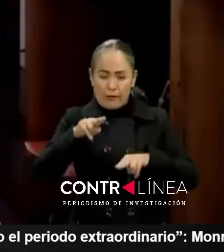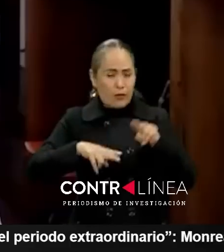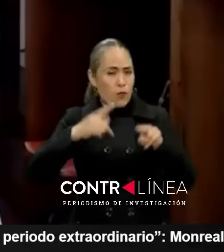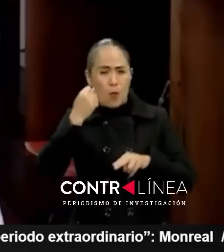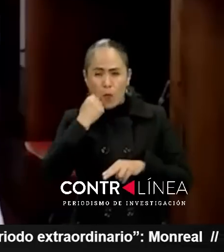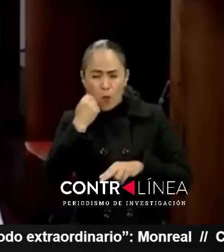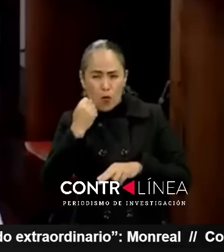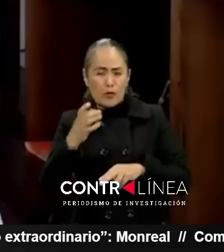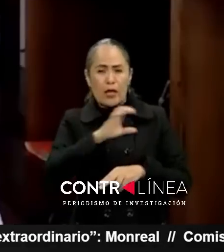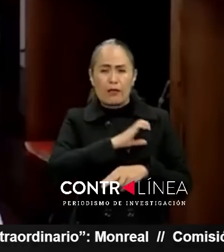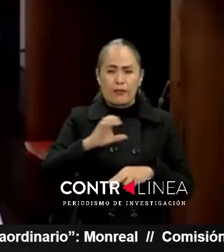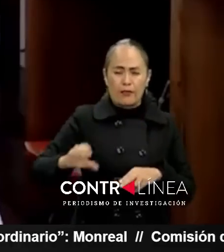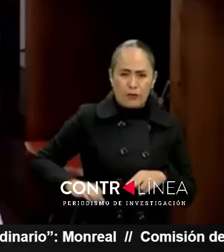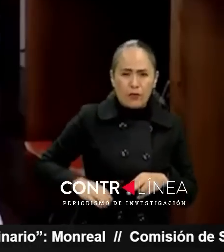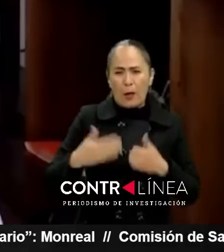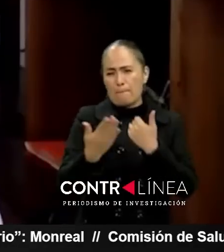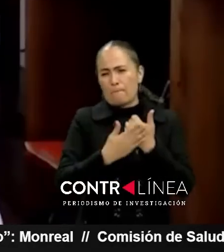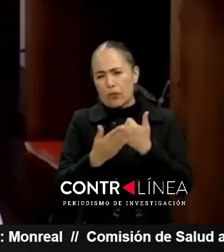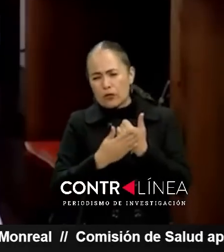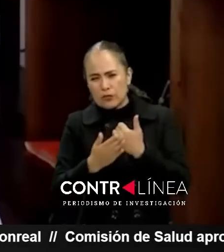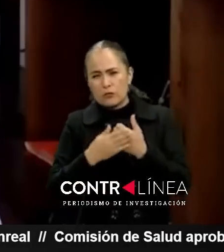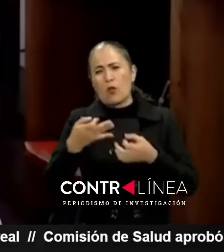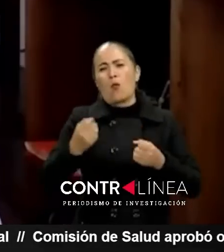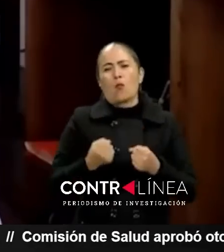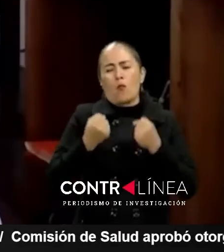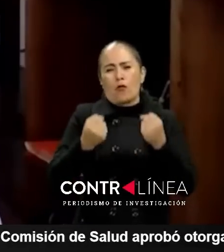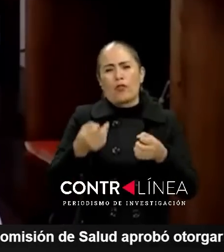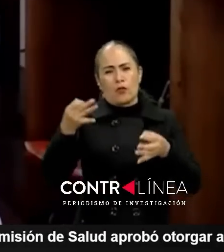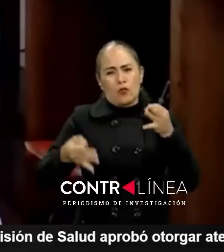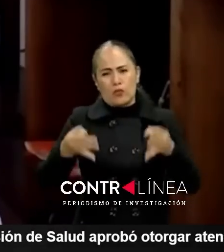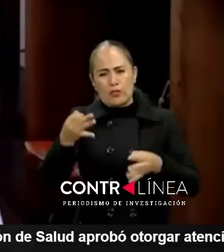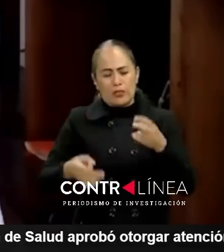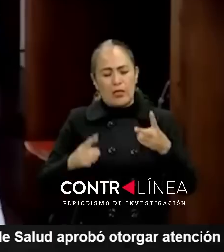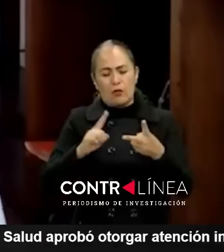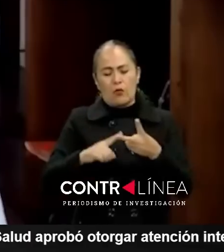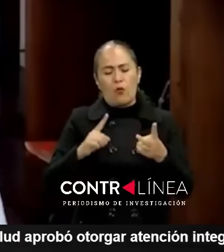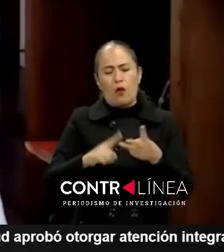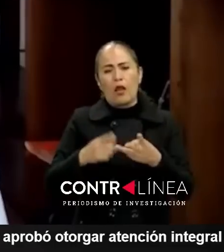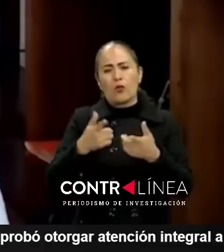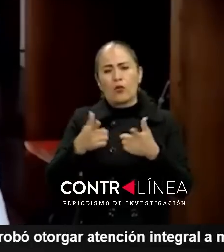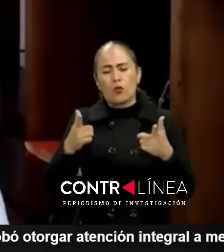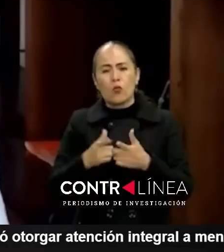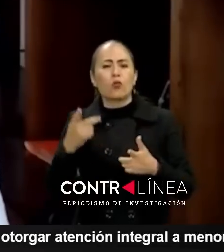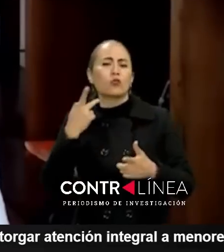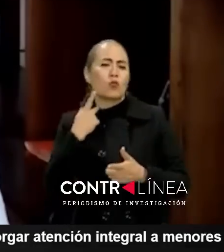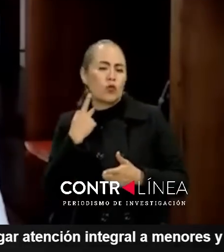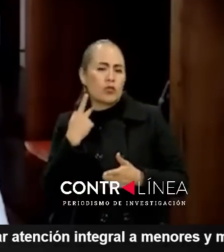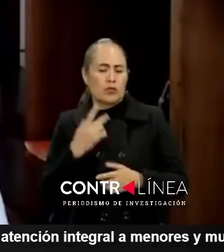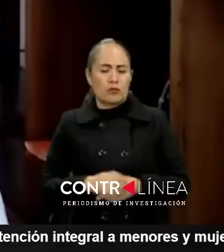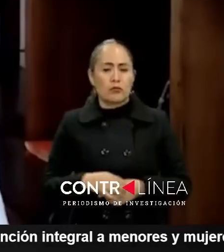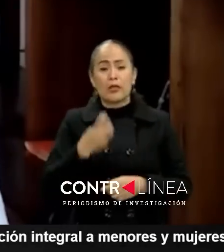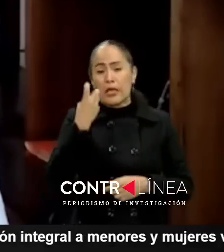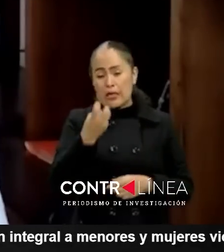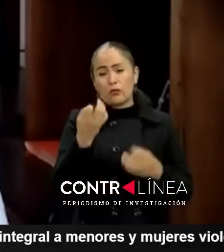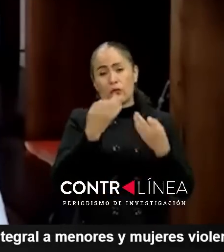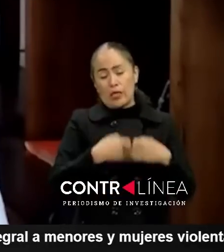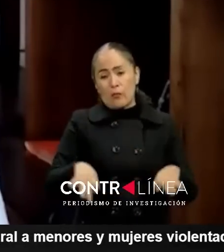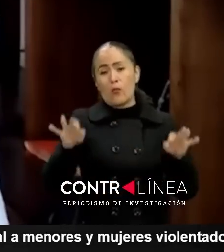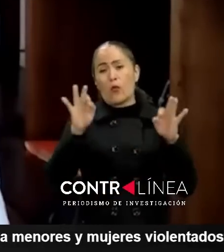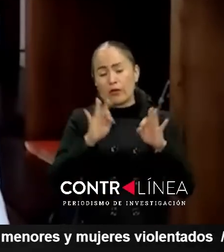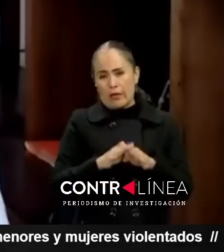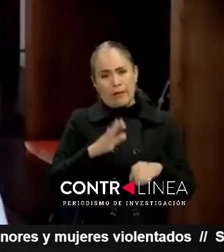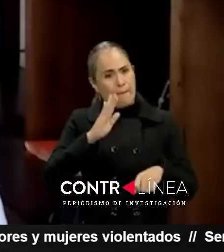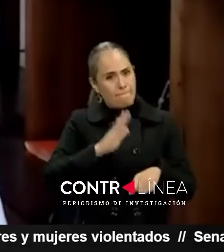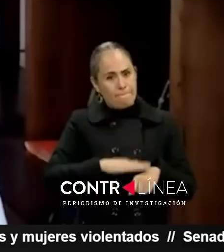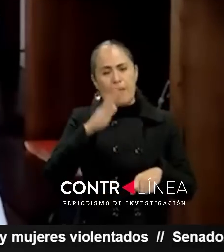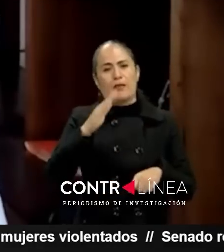a candidaturas en la elección del Poder Judicial y a partidos políticos. Esta precisión es relevante para que esta medida sea más